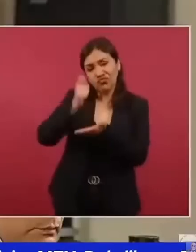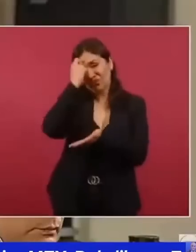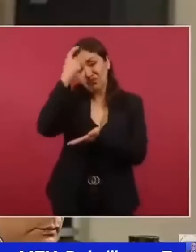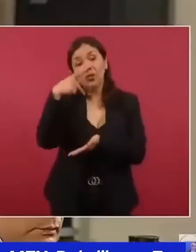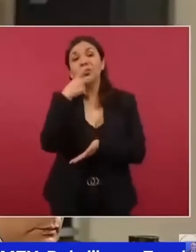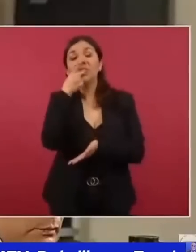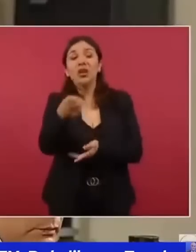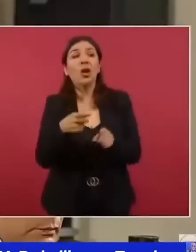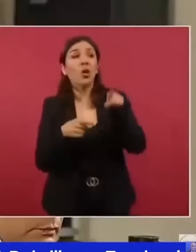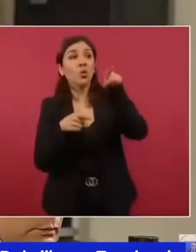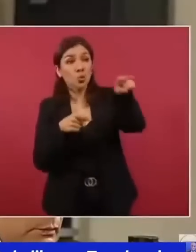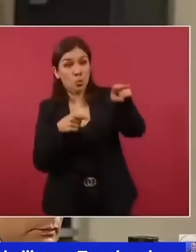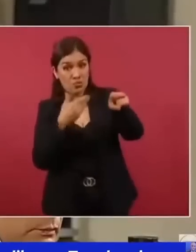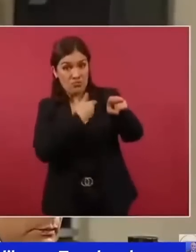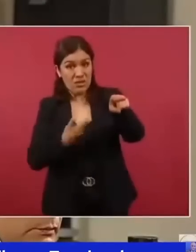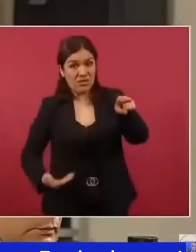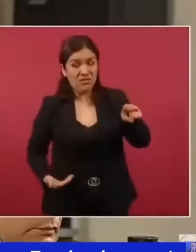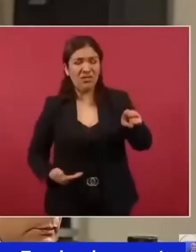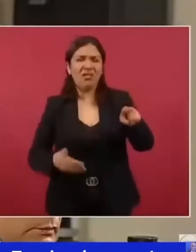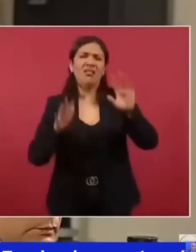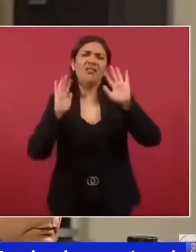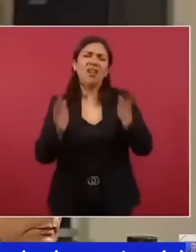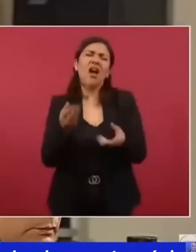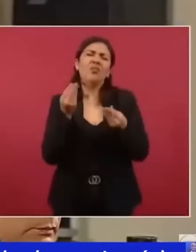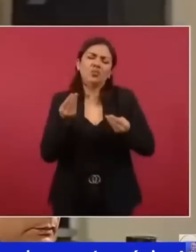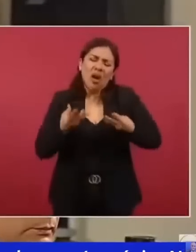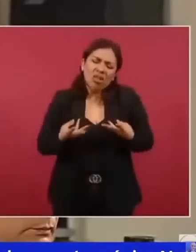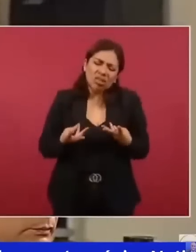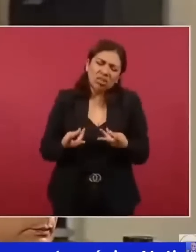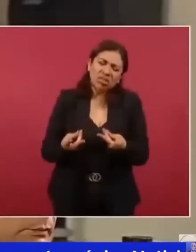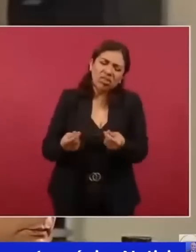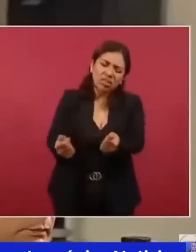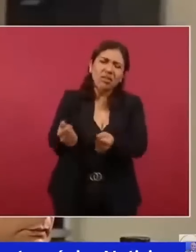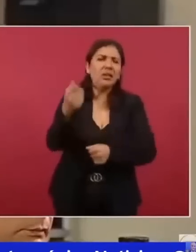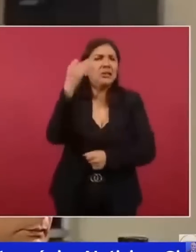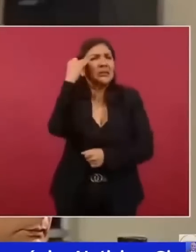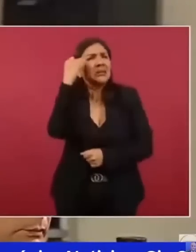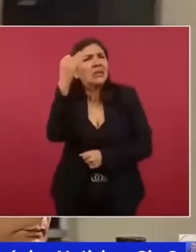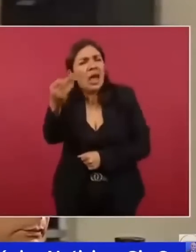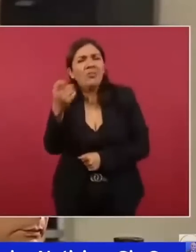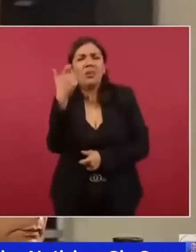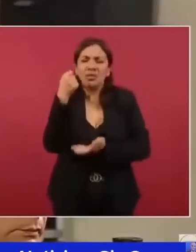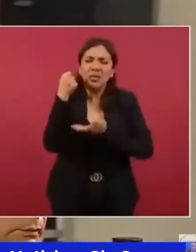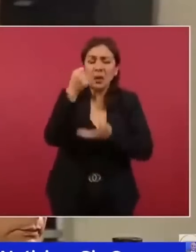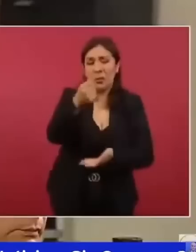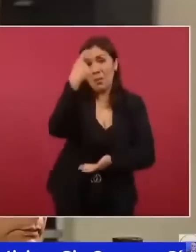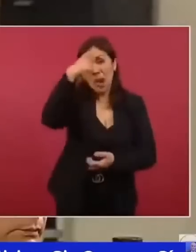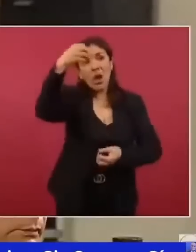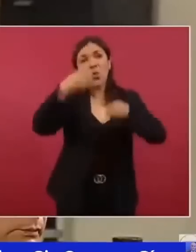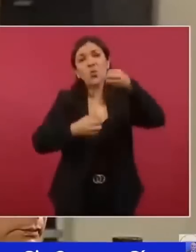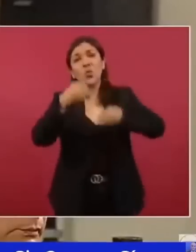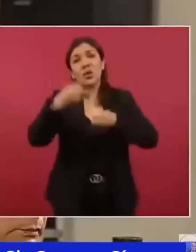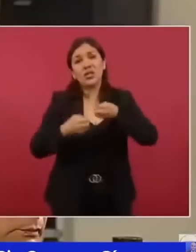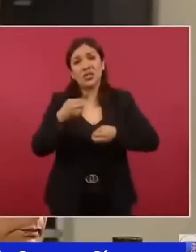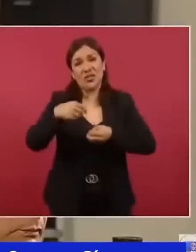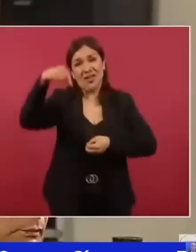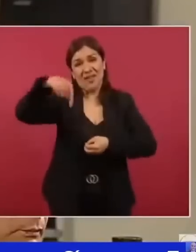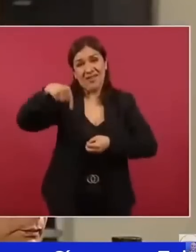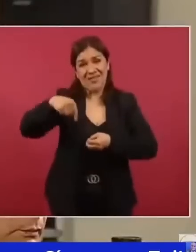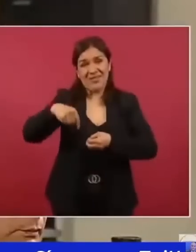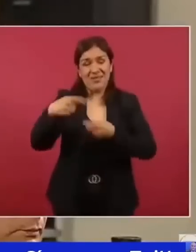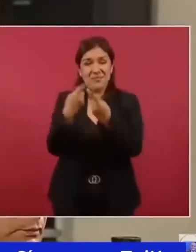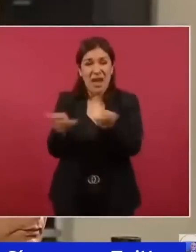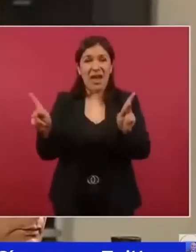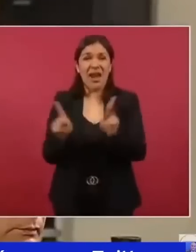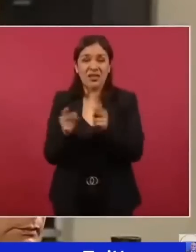había invertido mucho dinero y tiempo para hacer un juicio sumario a Genaro García Luna en la Corte de Palacio Nacional,